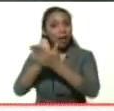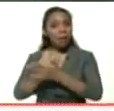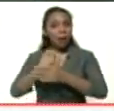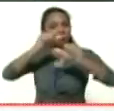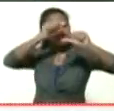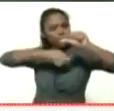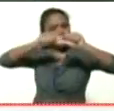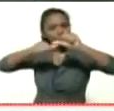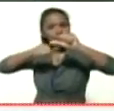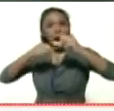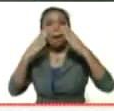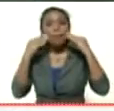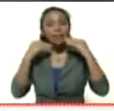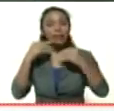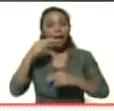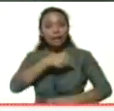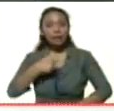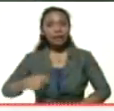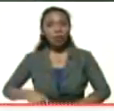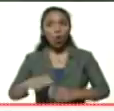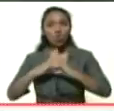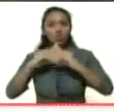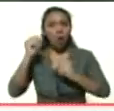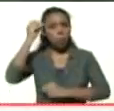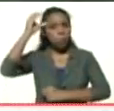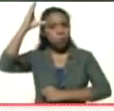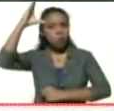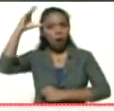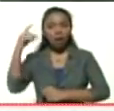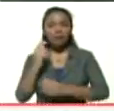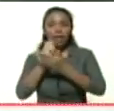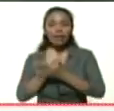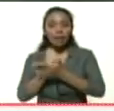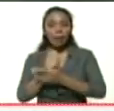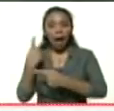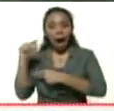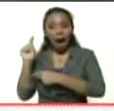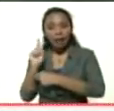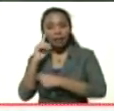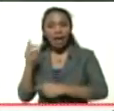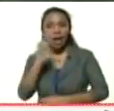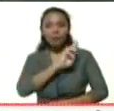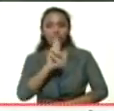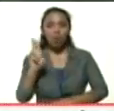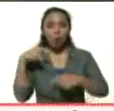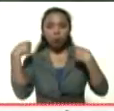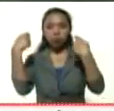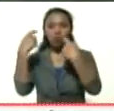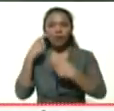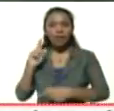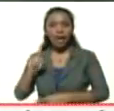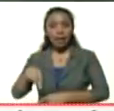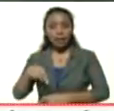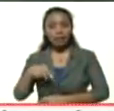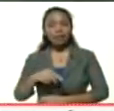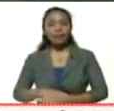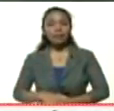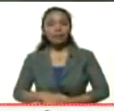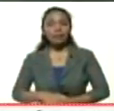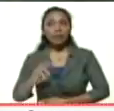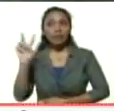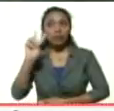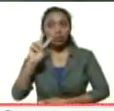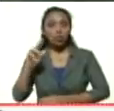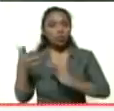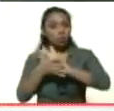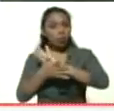Revisamos con los expertos chinos todas las capacidades terapéuticas con las que contaba la República Popular, la República Bolivariana de